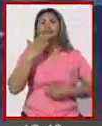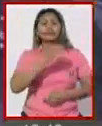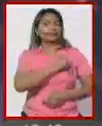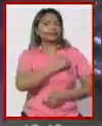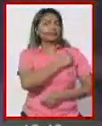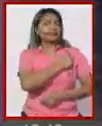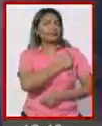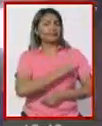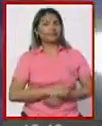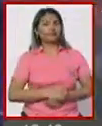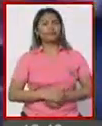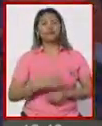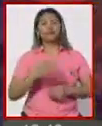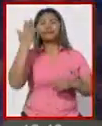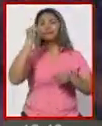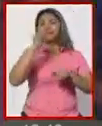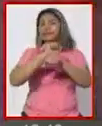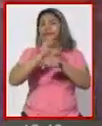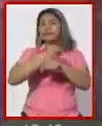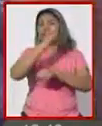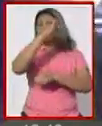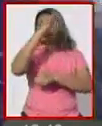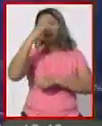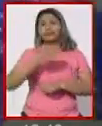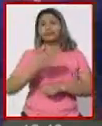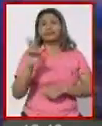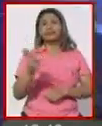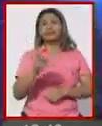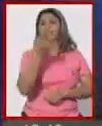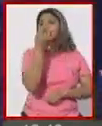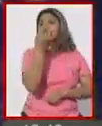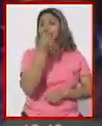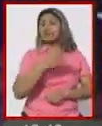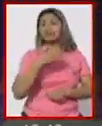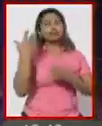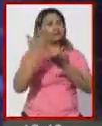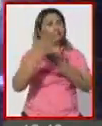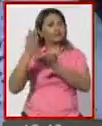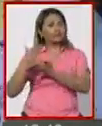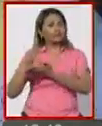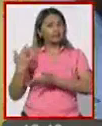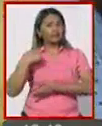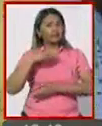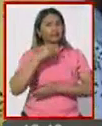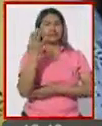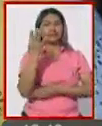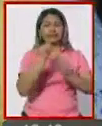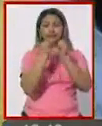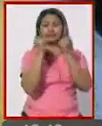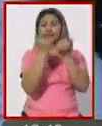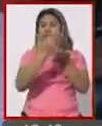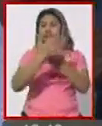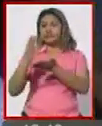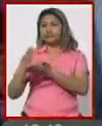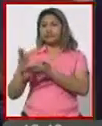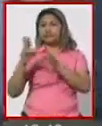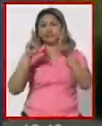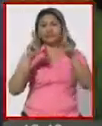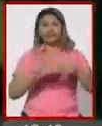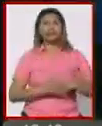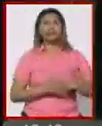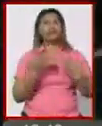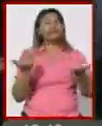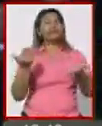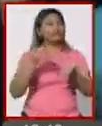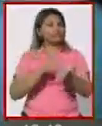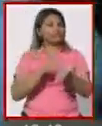conducta. Por trabajar borracho, por utilizar droga, por todo eso. Hemos votado nosotros, de las 4 asociaciones, hemos votado a esa gente. Y ahí